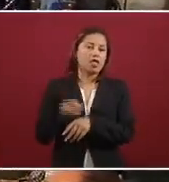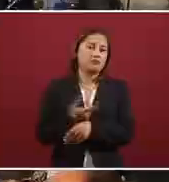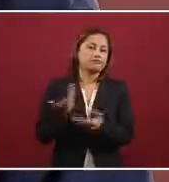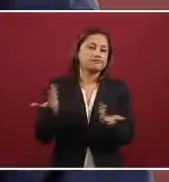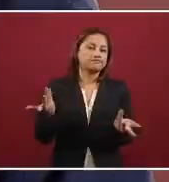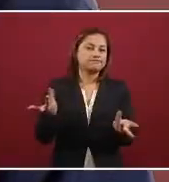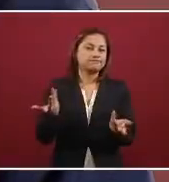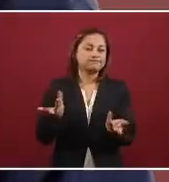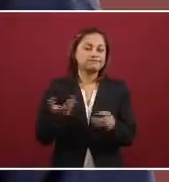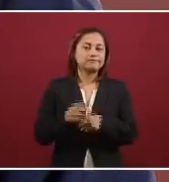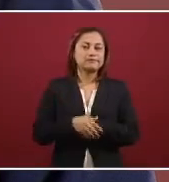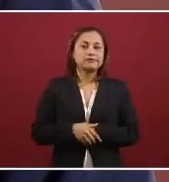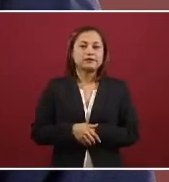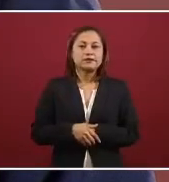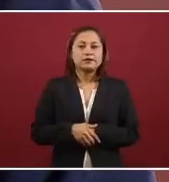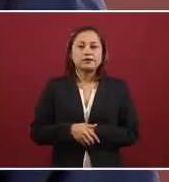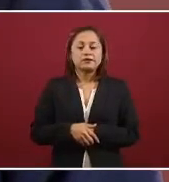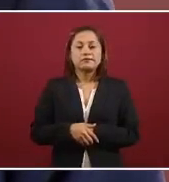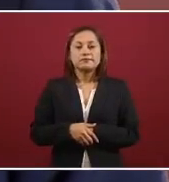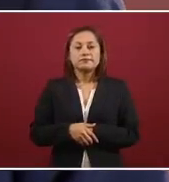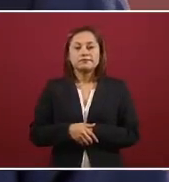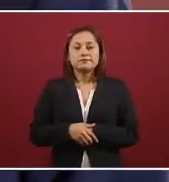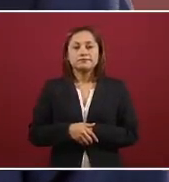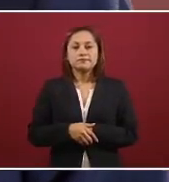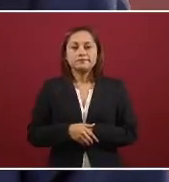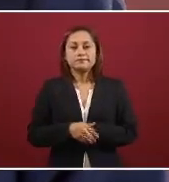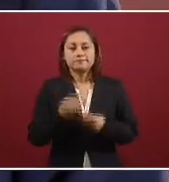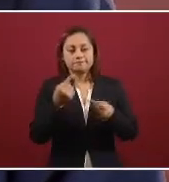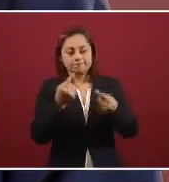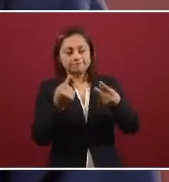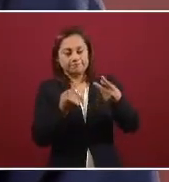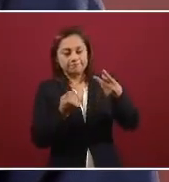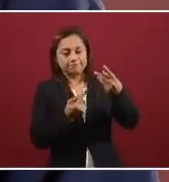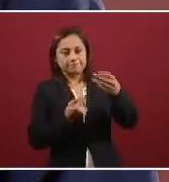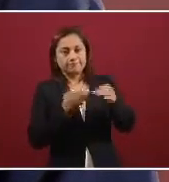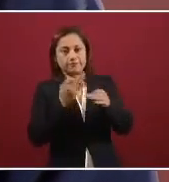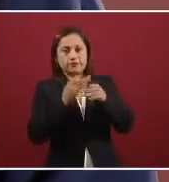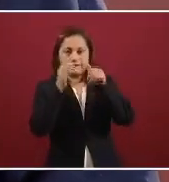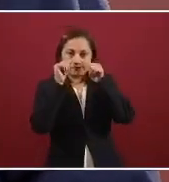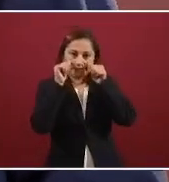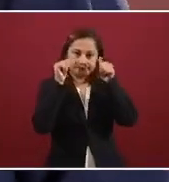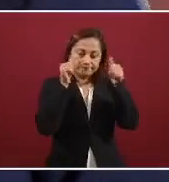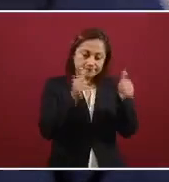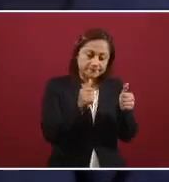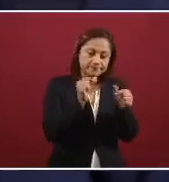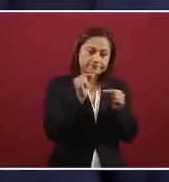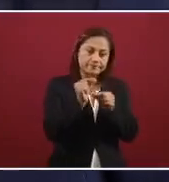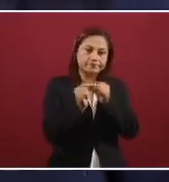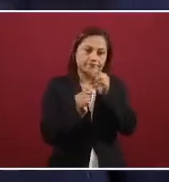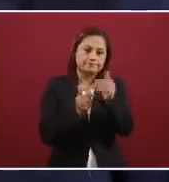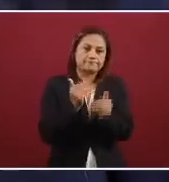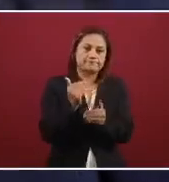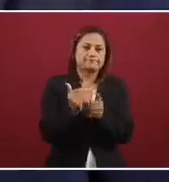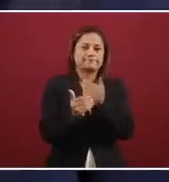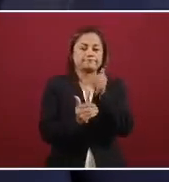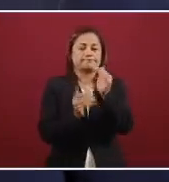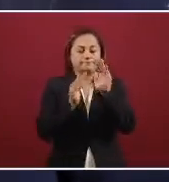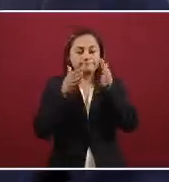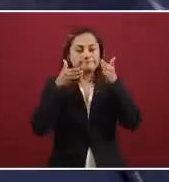cosas se están viendo y se está avanzando, se está trabajando en